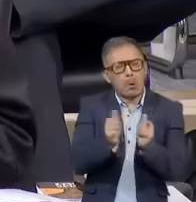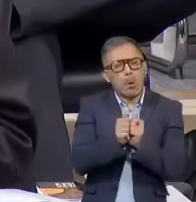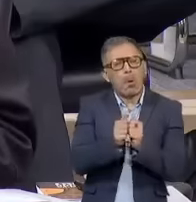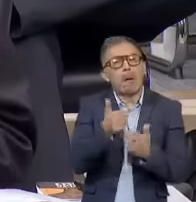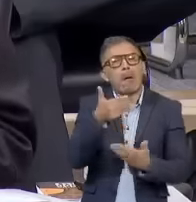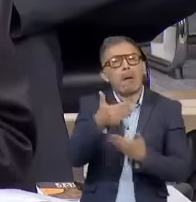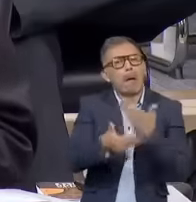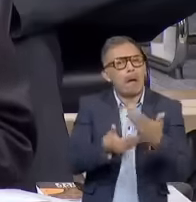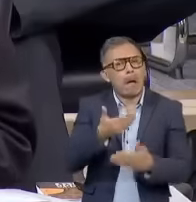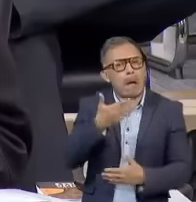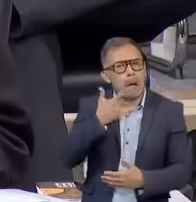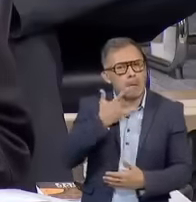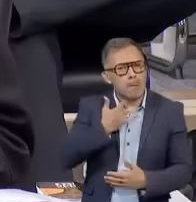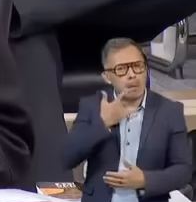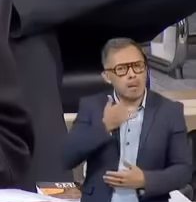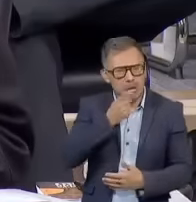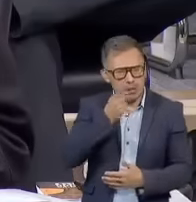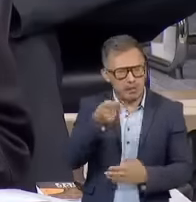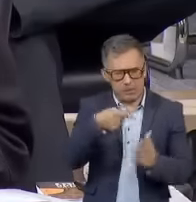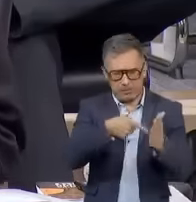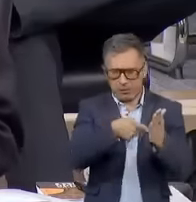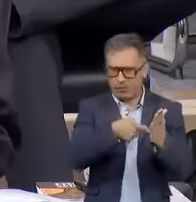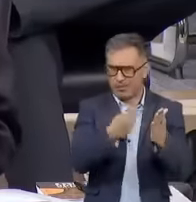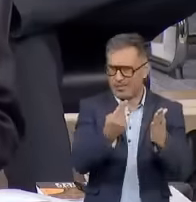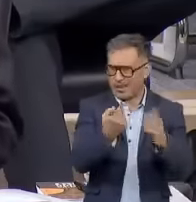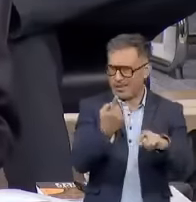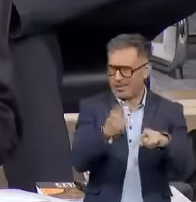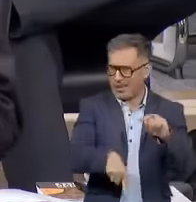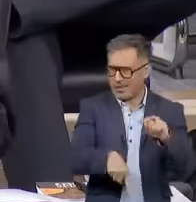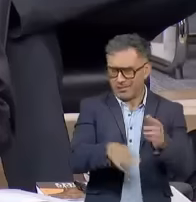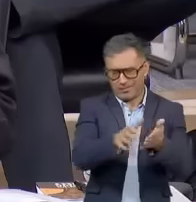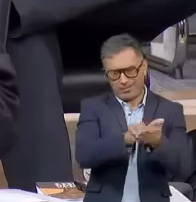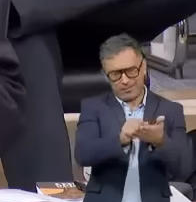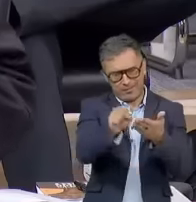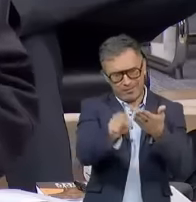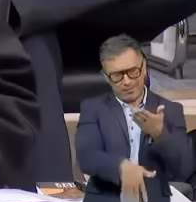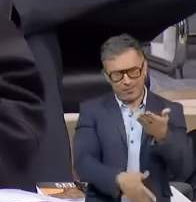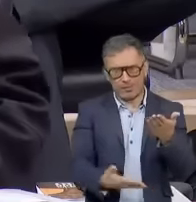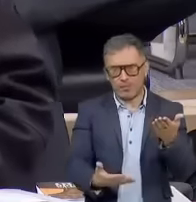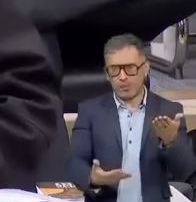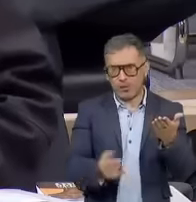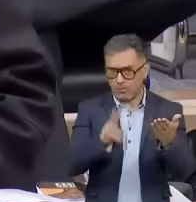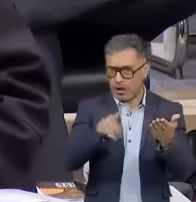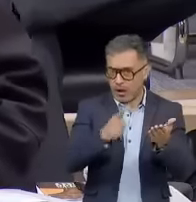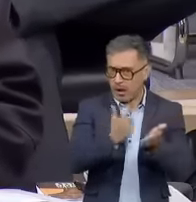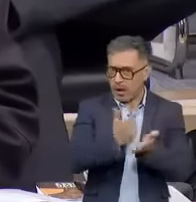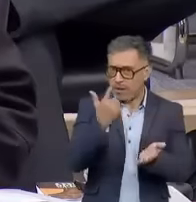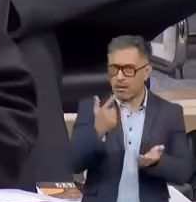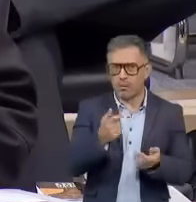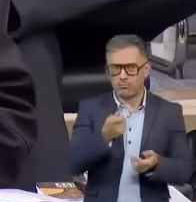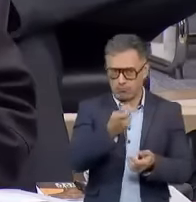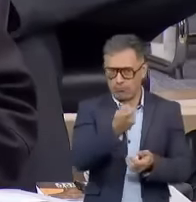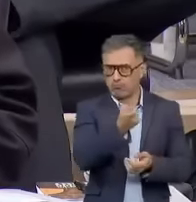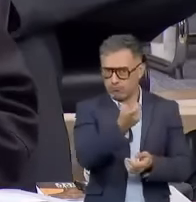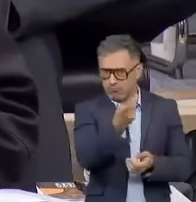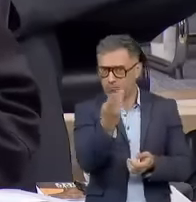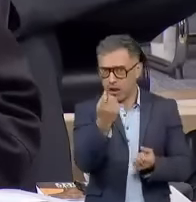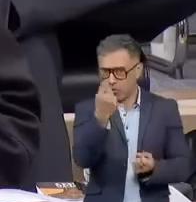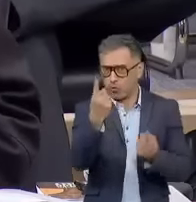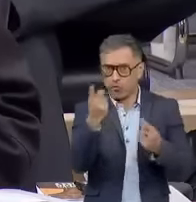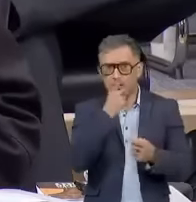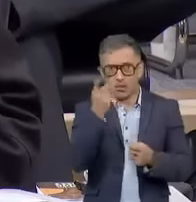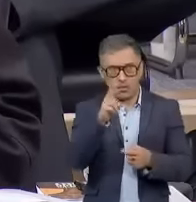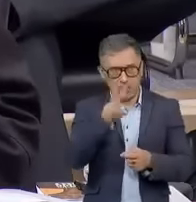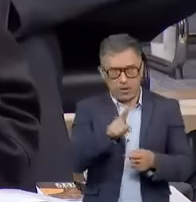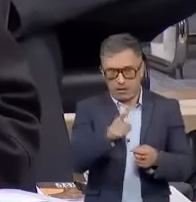esto debería retirarse Pues que es un hecho grave aquí varios Hub varias expresiones sobre la gravedad es